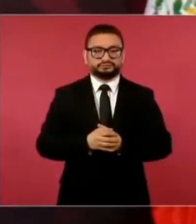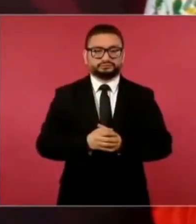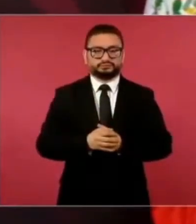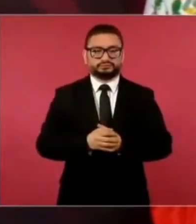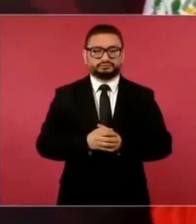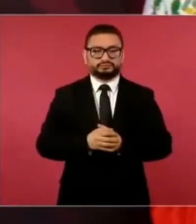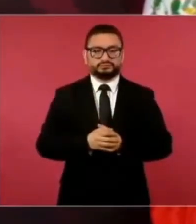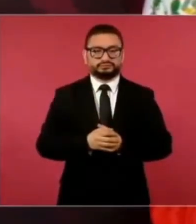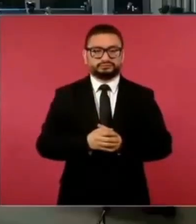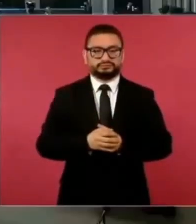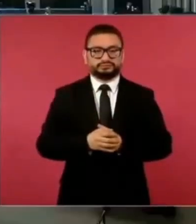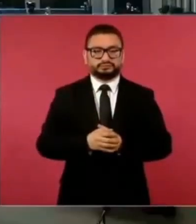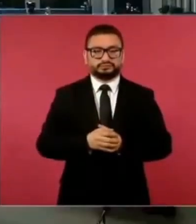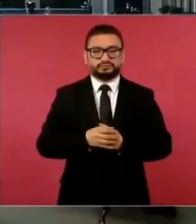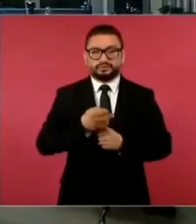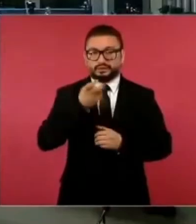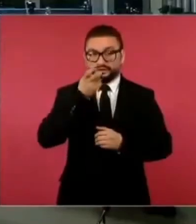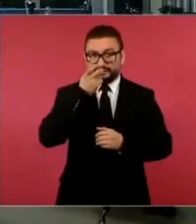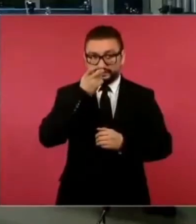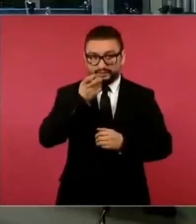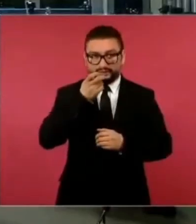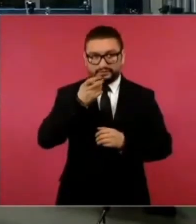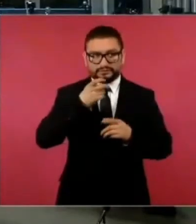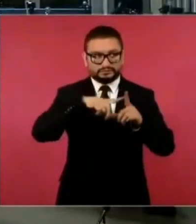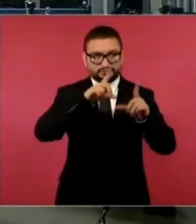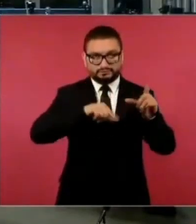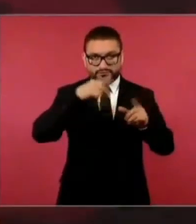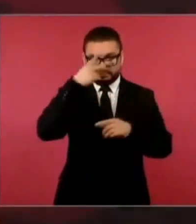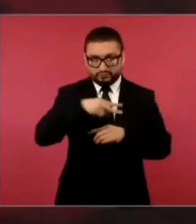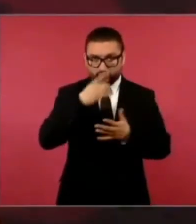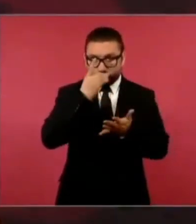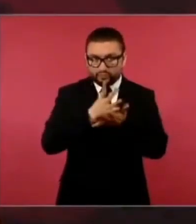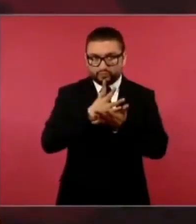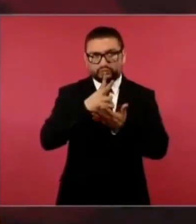Y también esto no es México, es el mundo.